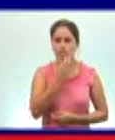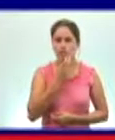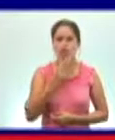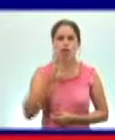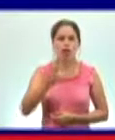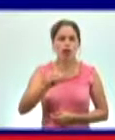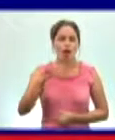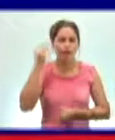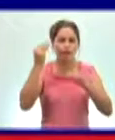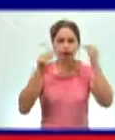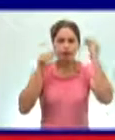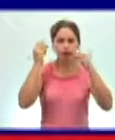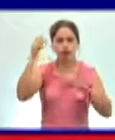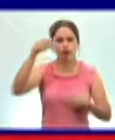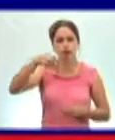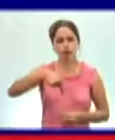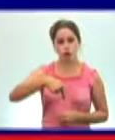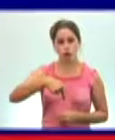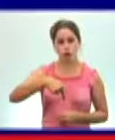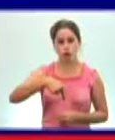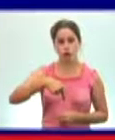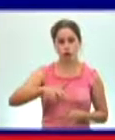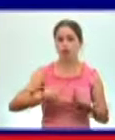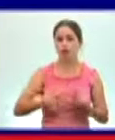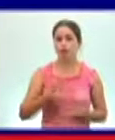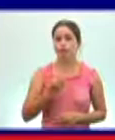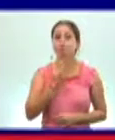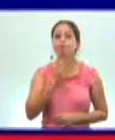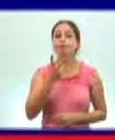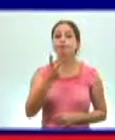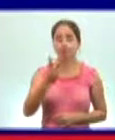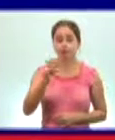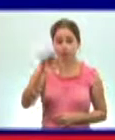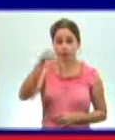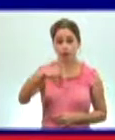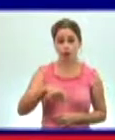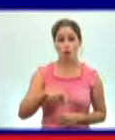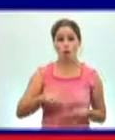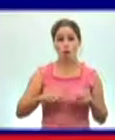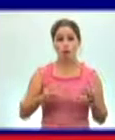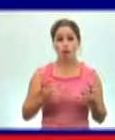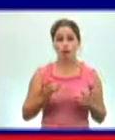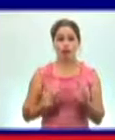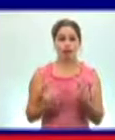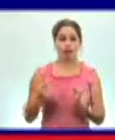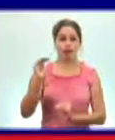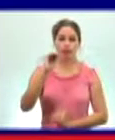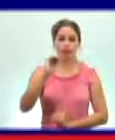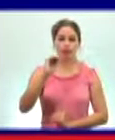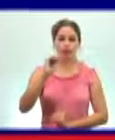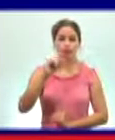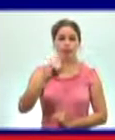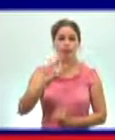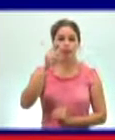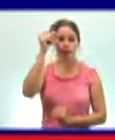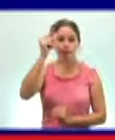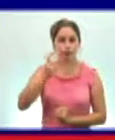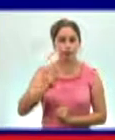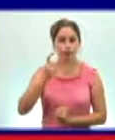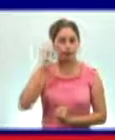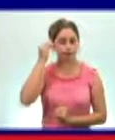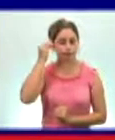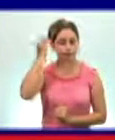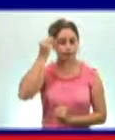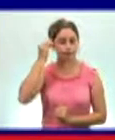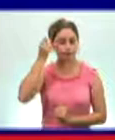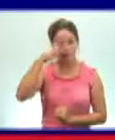hoy, con el lenguaje de hoy, porque eso tiene de grande los grandes pensadores y revolucionarios. Su lenguaje